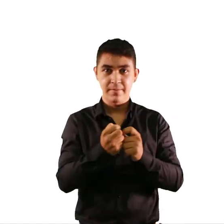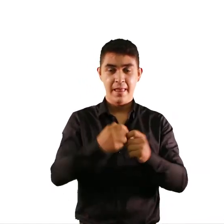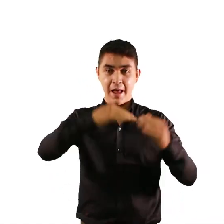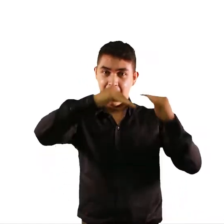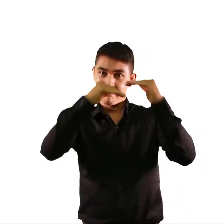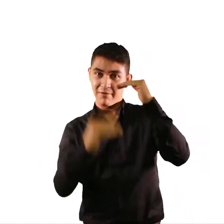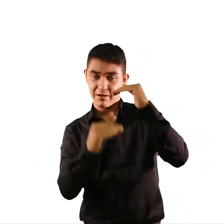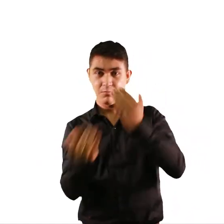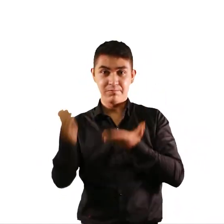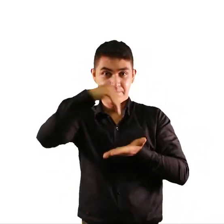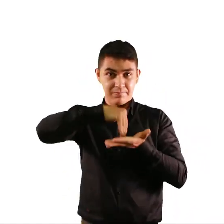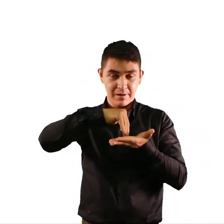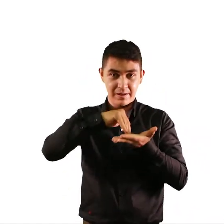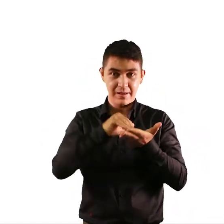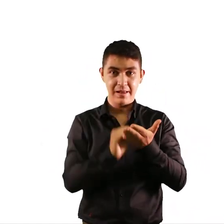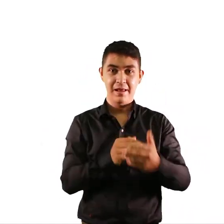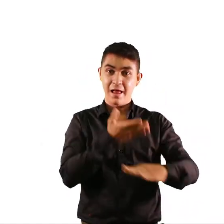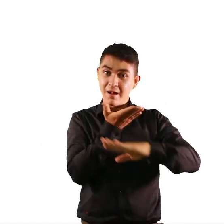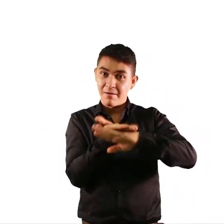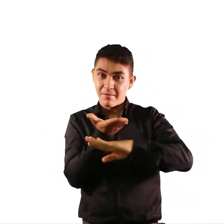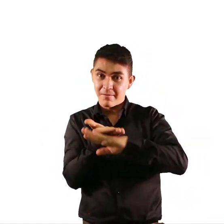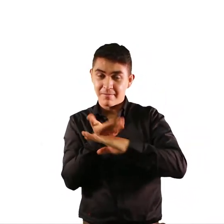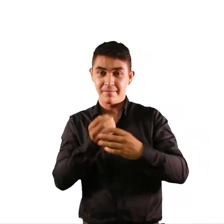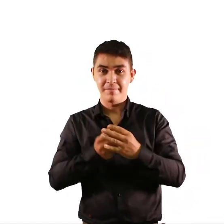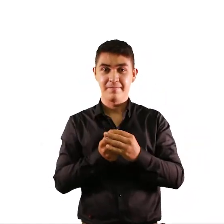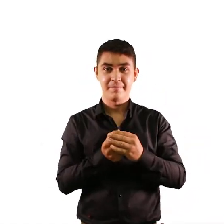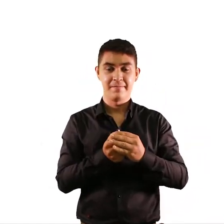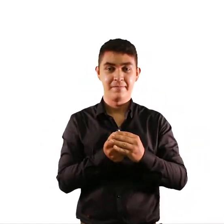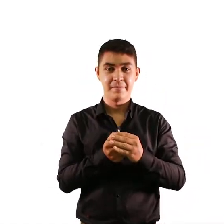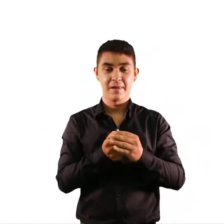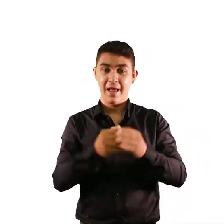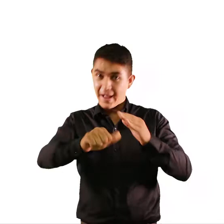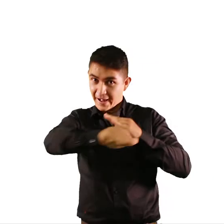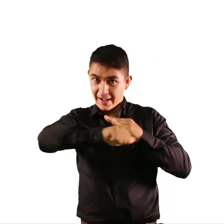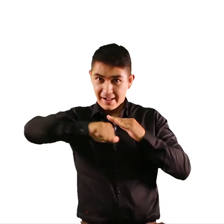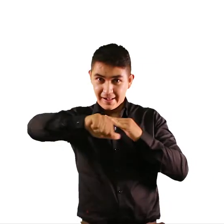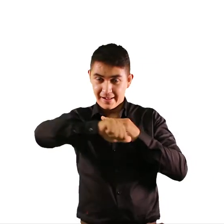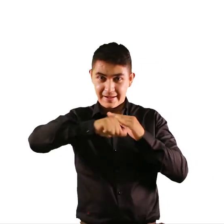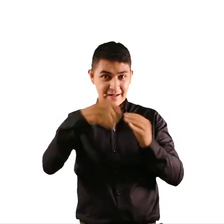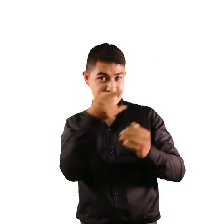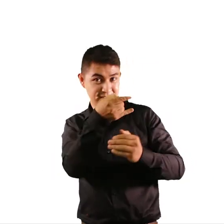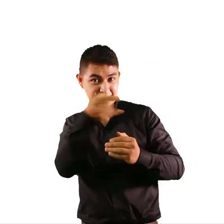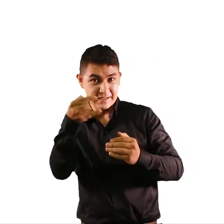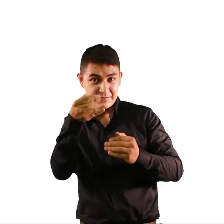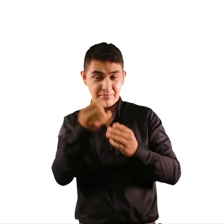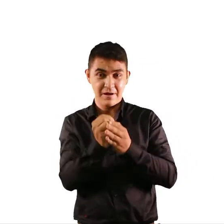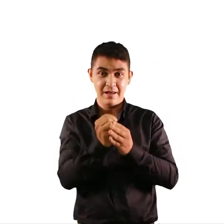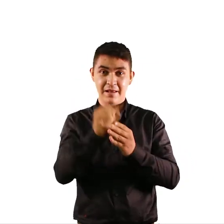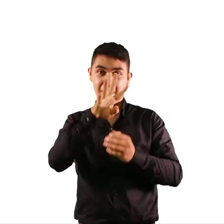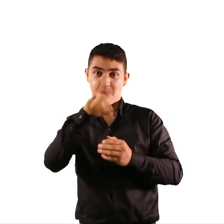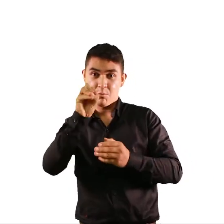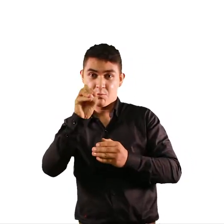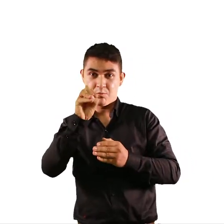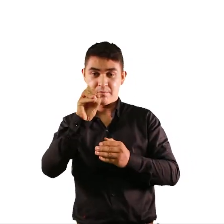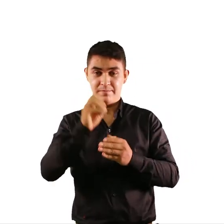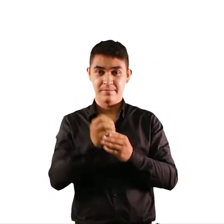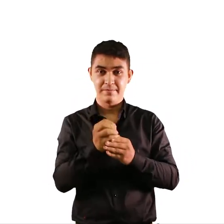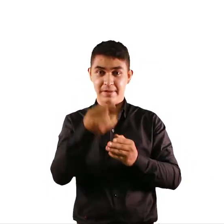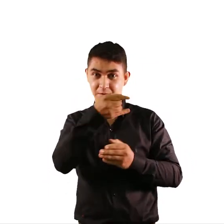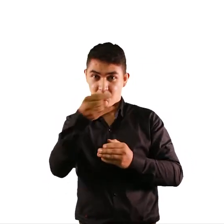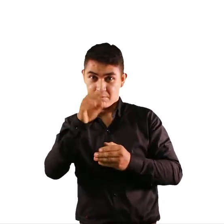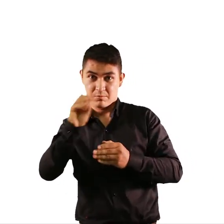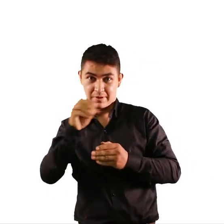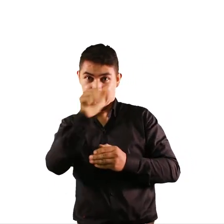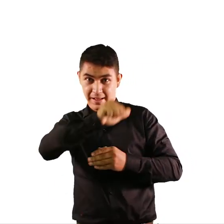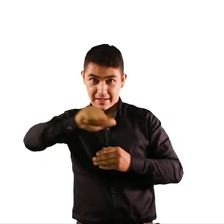volvemos a plantear área que es igual a 40 como